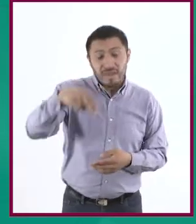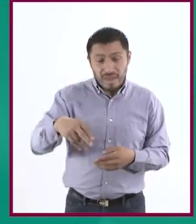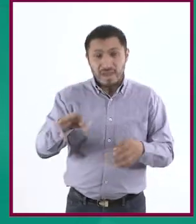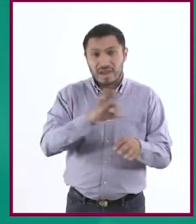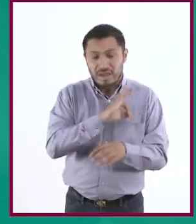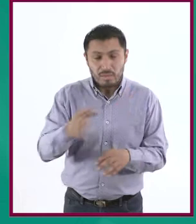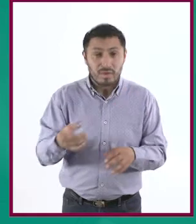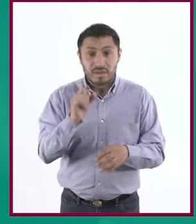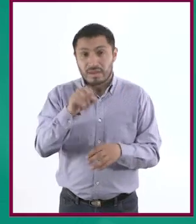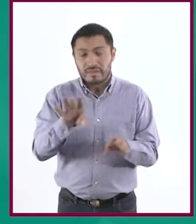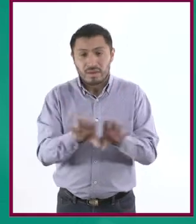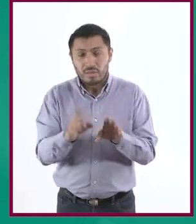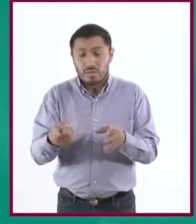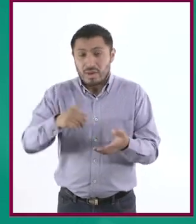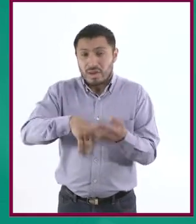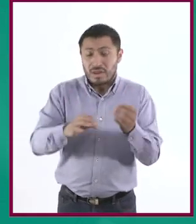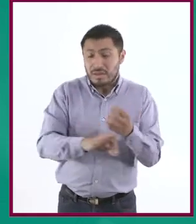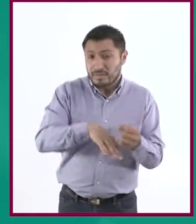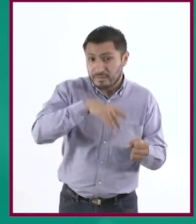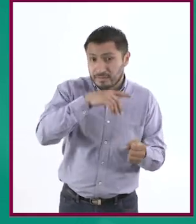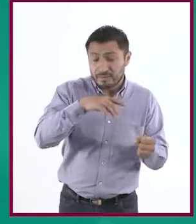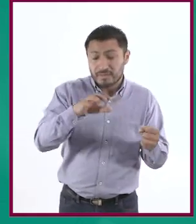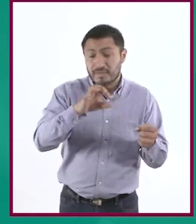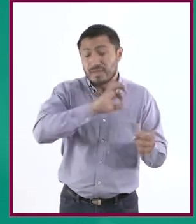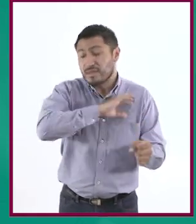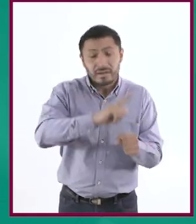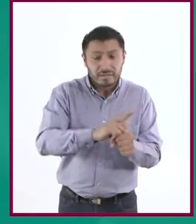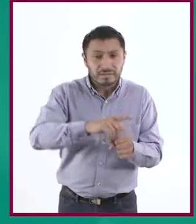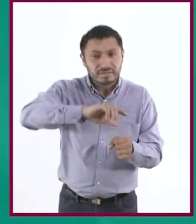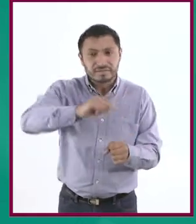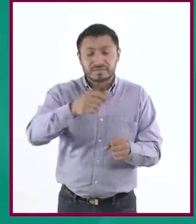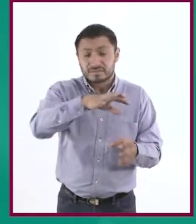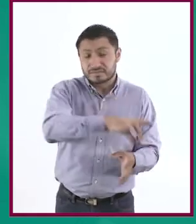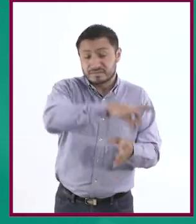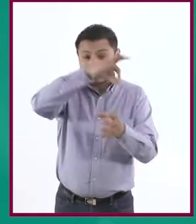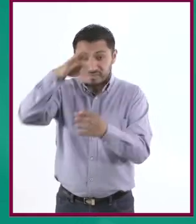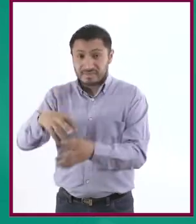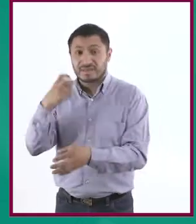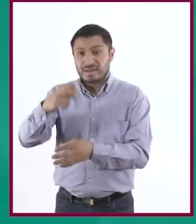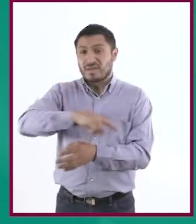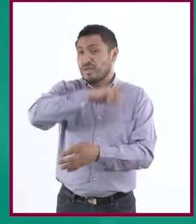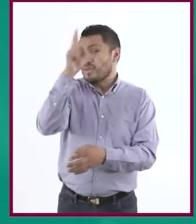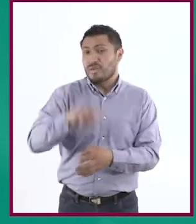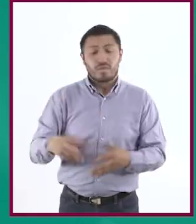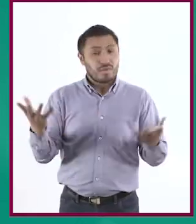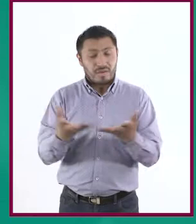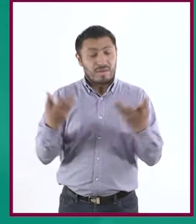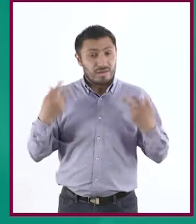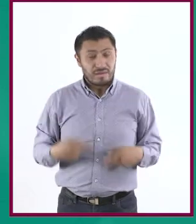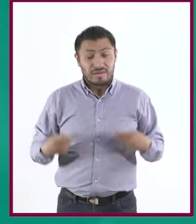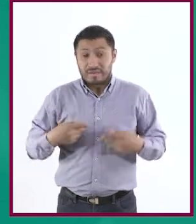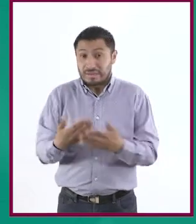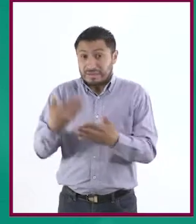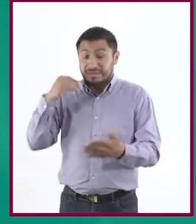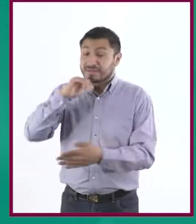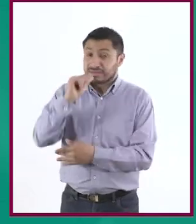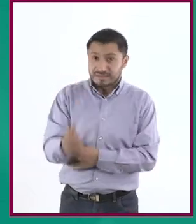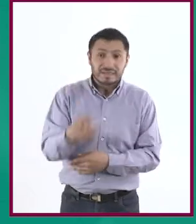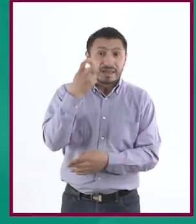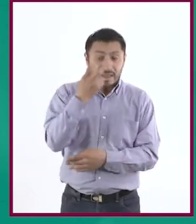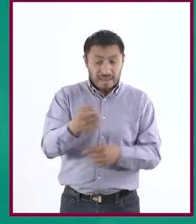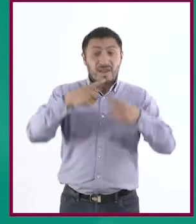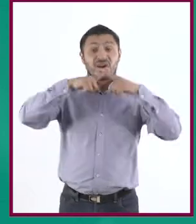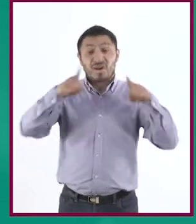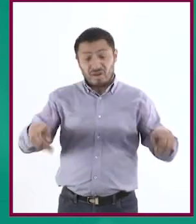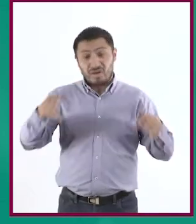ser inclusive de una especie a otra. Eso sí nunca lo había hecho el ser humano. Entonces, esa es la